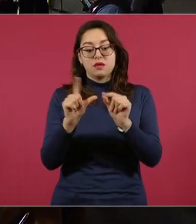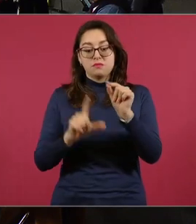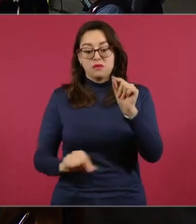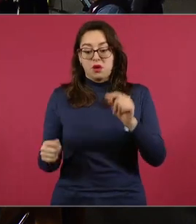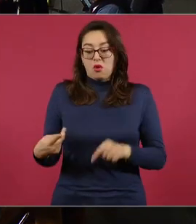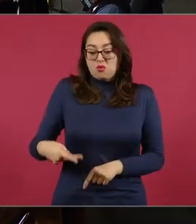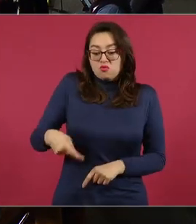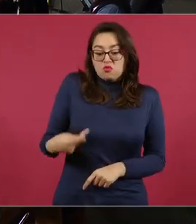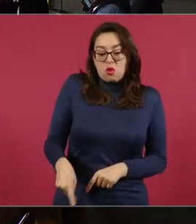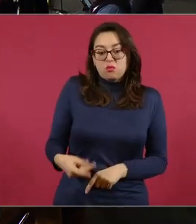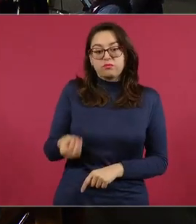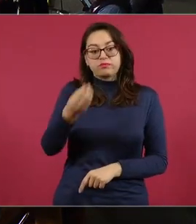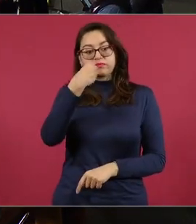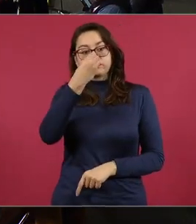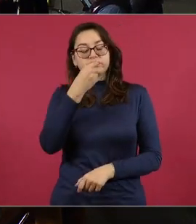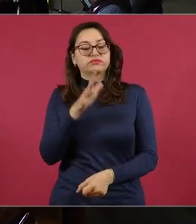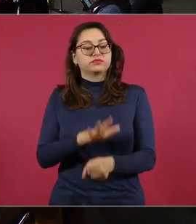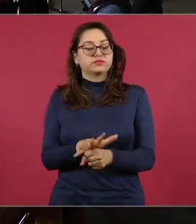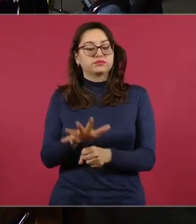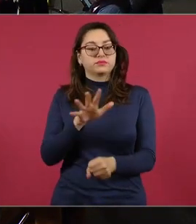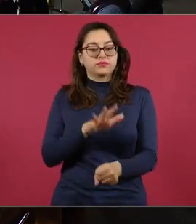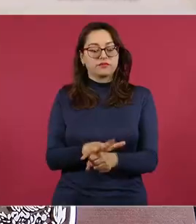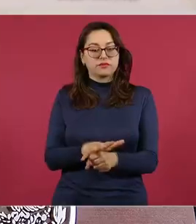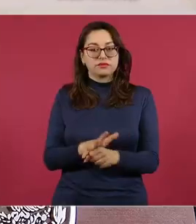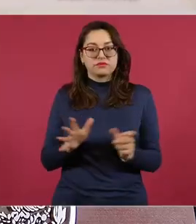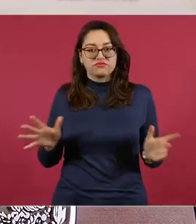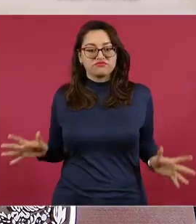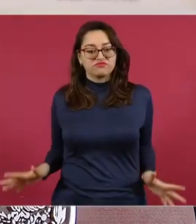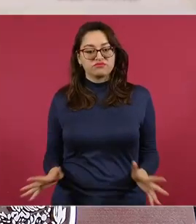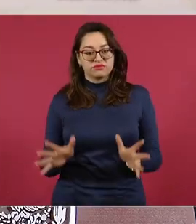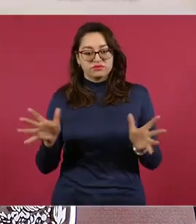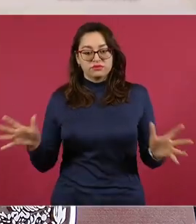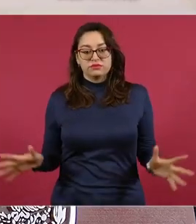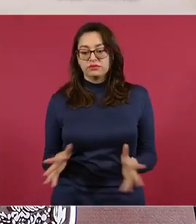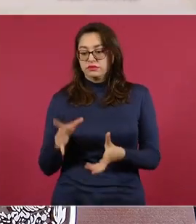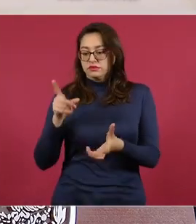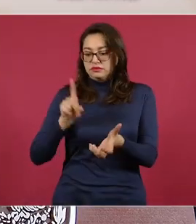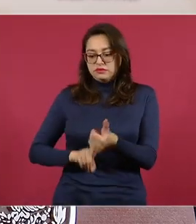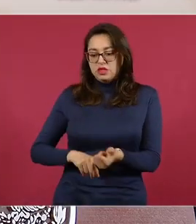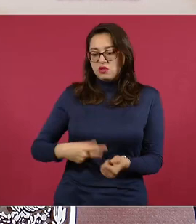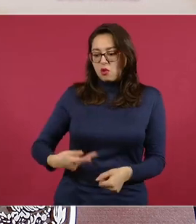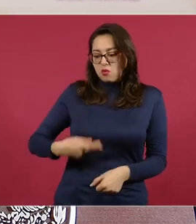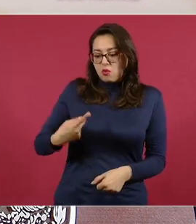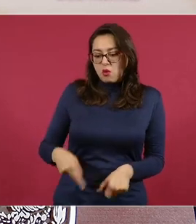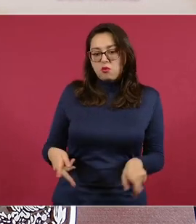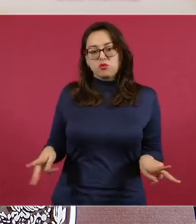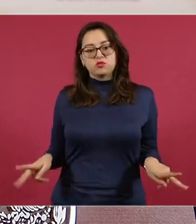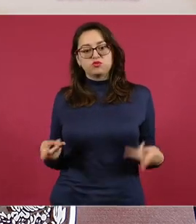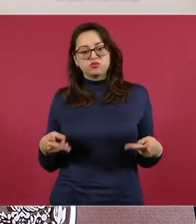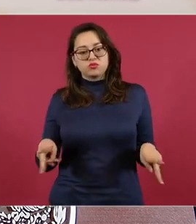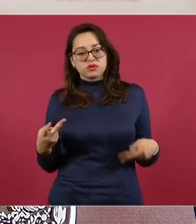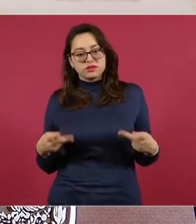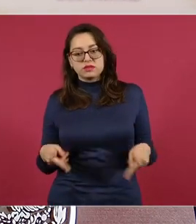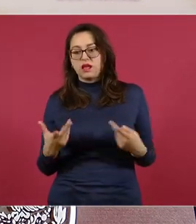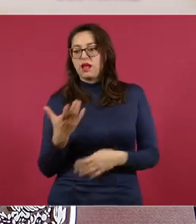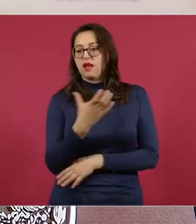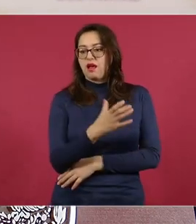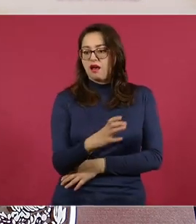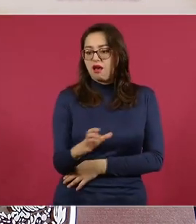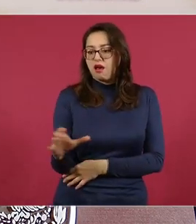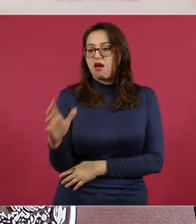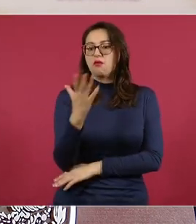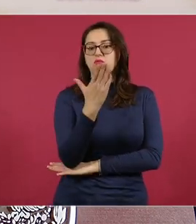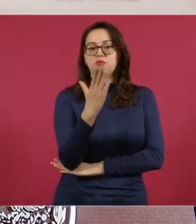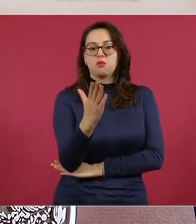alimentaria, fortaleceremos el autoconsumo y venta de los productos del campo, fruto de la milpa, para